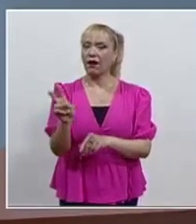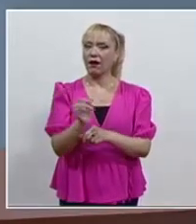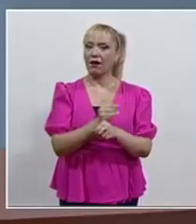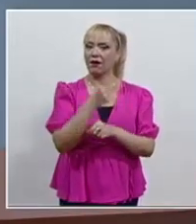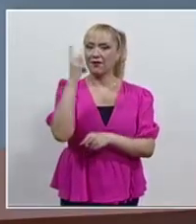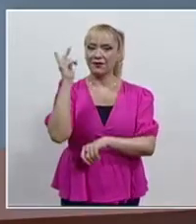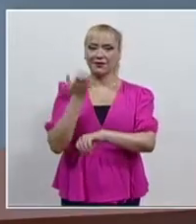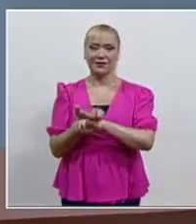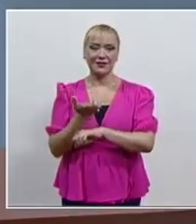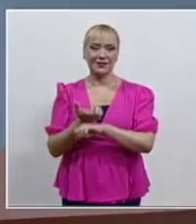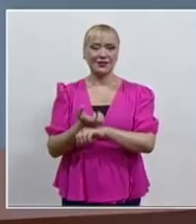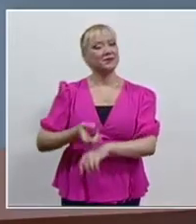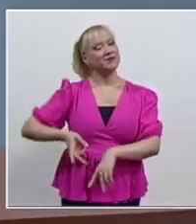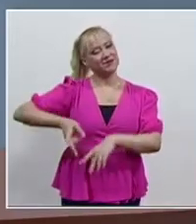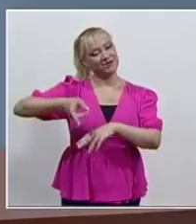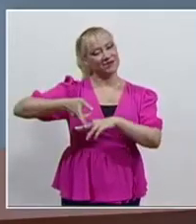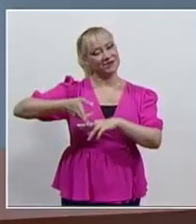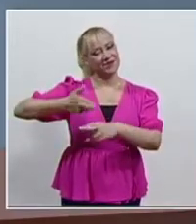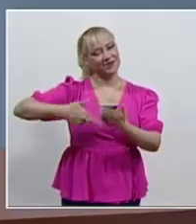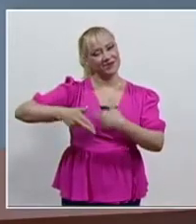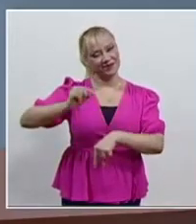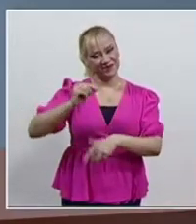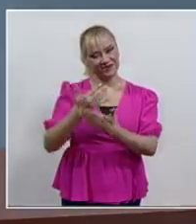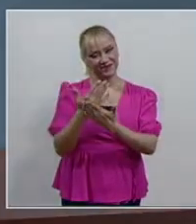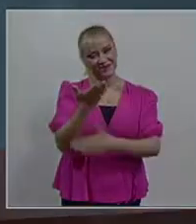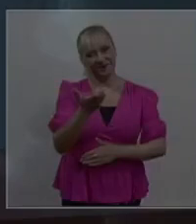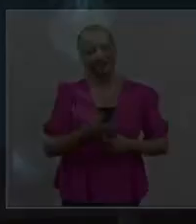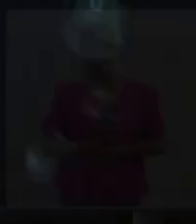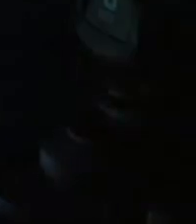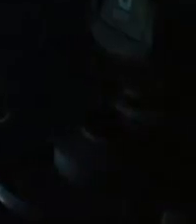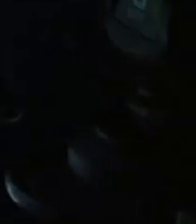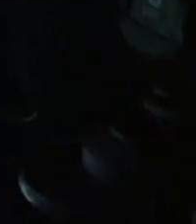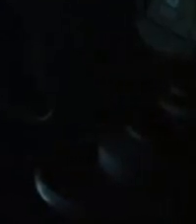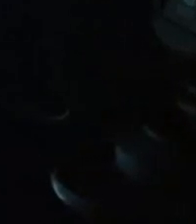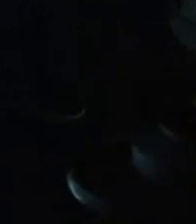Hacemos una pausa, pero continuamos con más información.